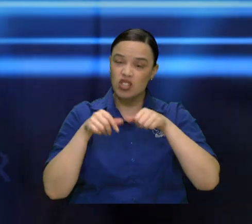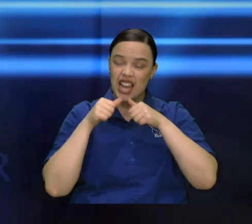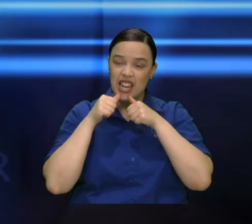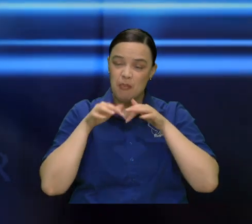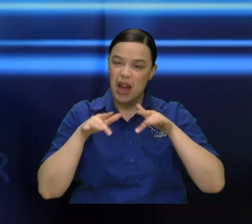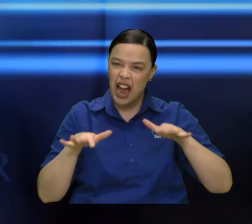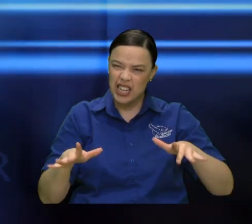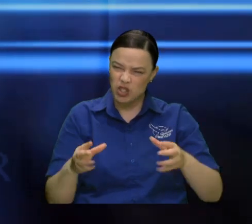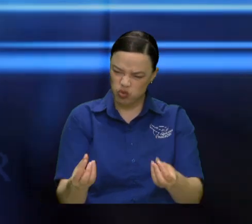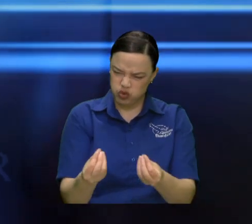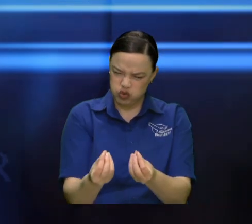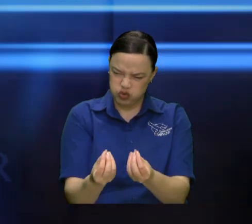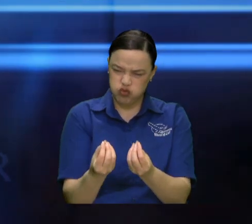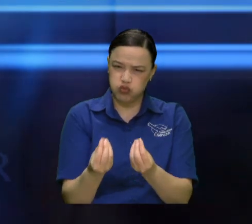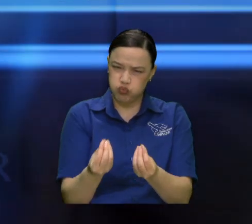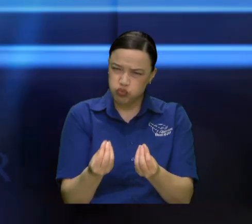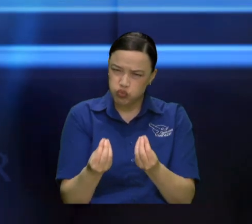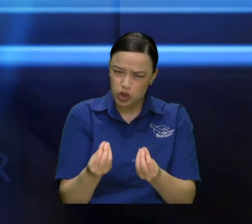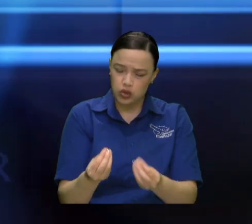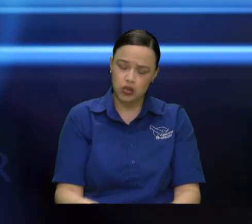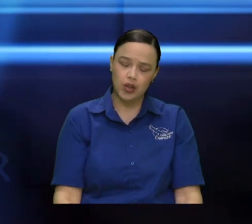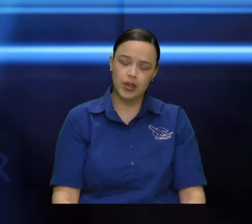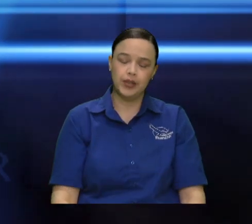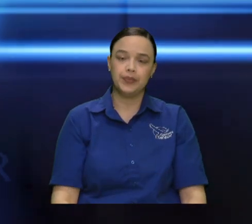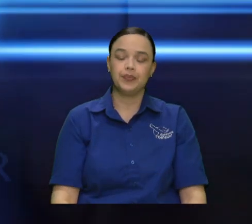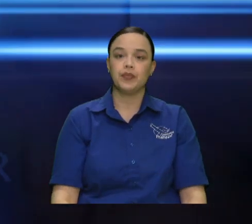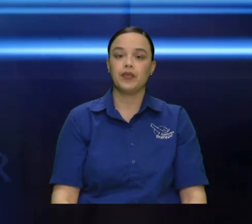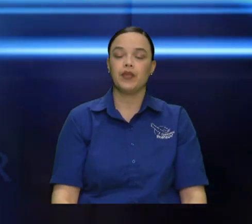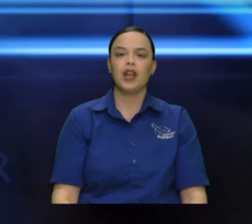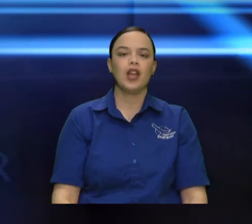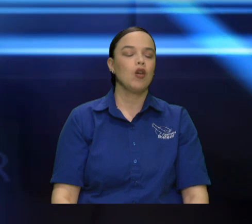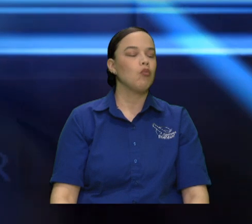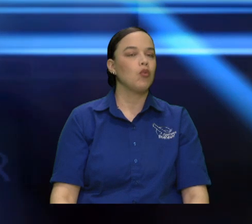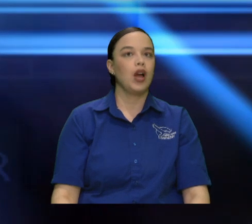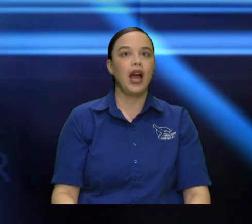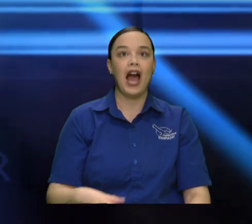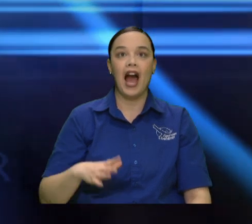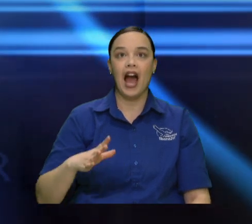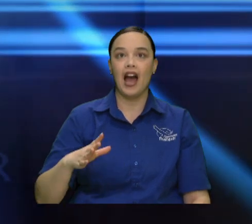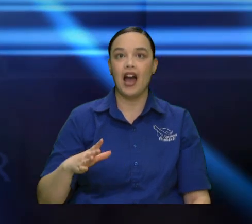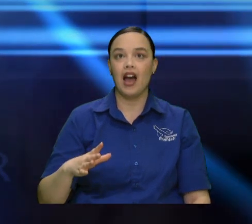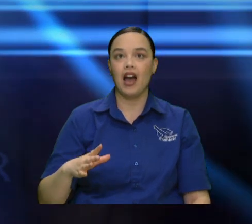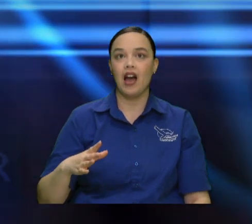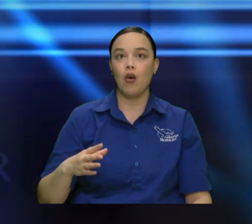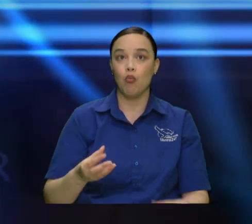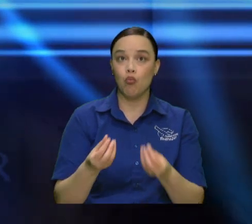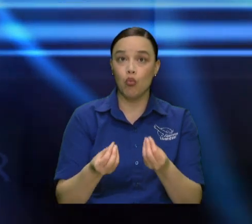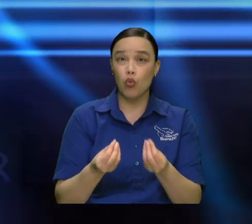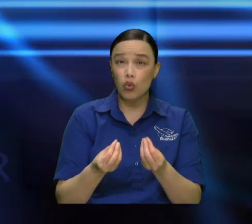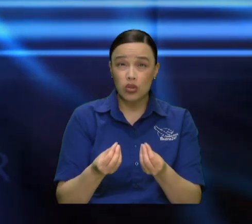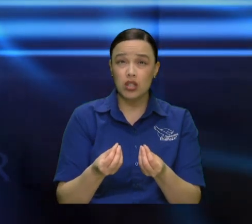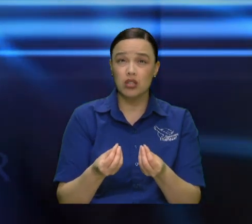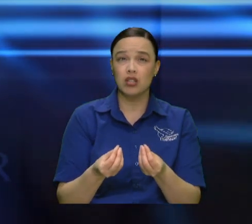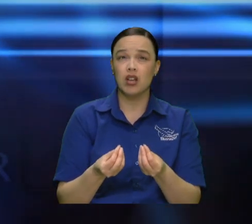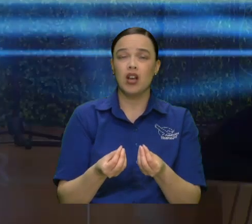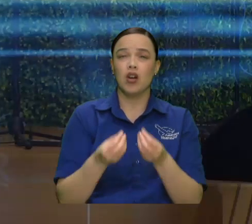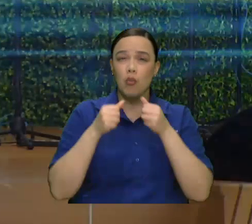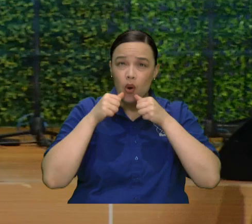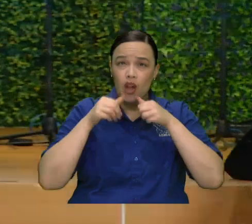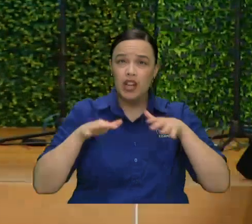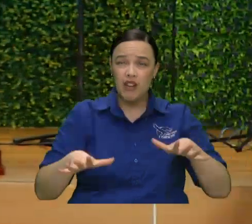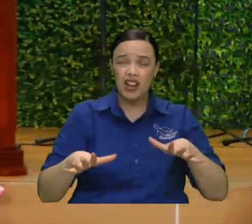tanto ellos como sus camellos eran innumerables y entraban en la tierra para devastar la en